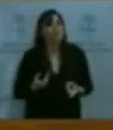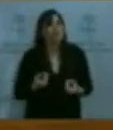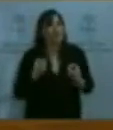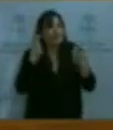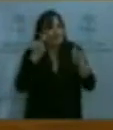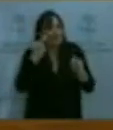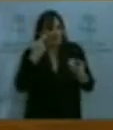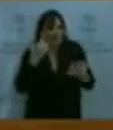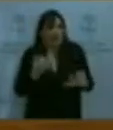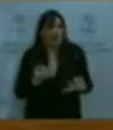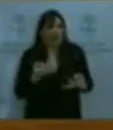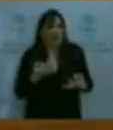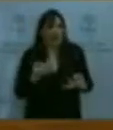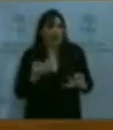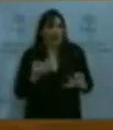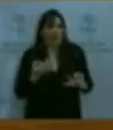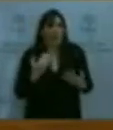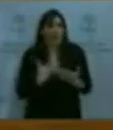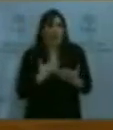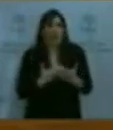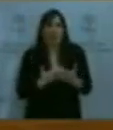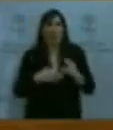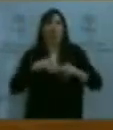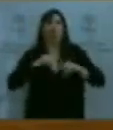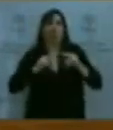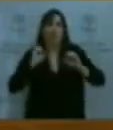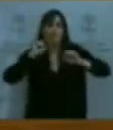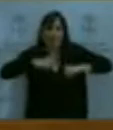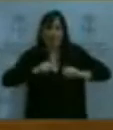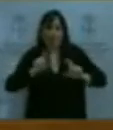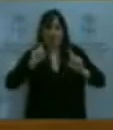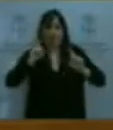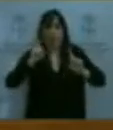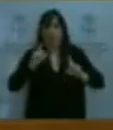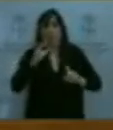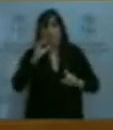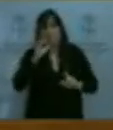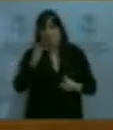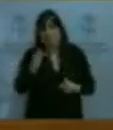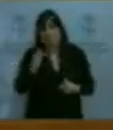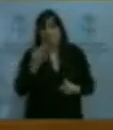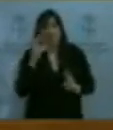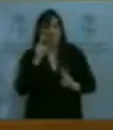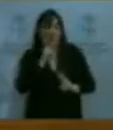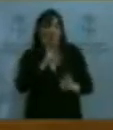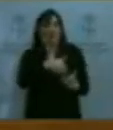pacto educativo, porque además, y si miramos las actas de las comparecencias, podremos observar